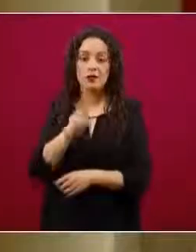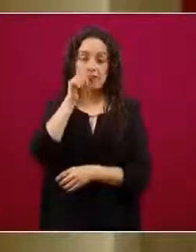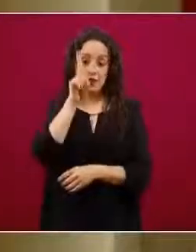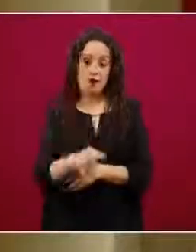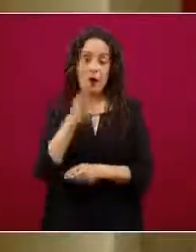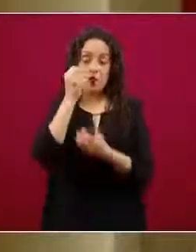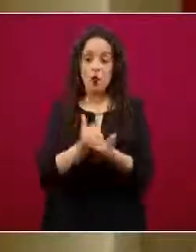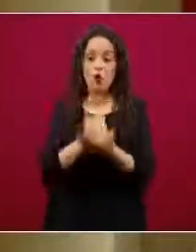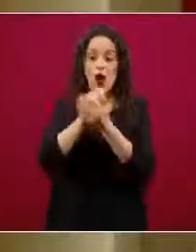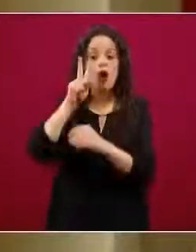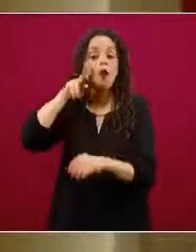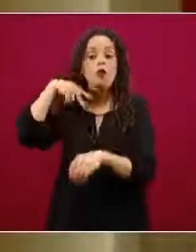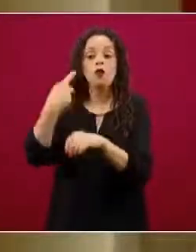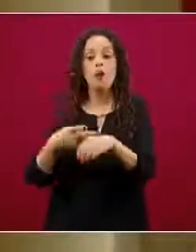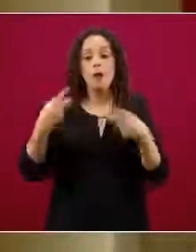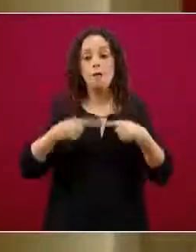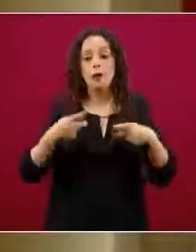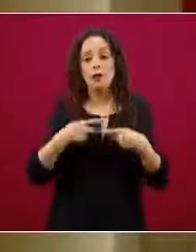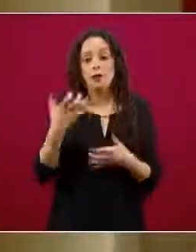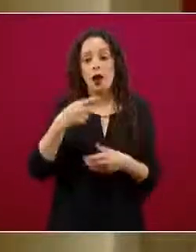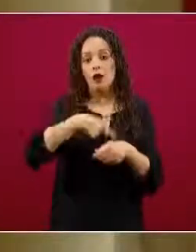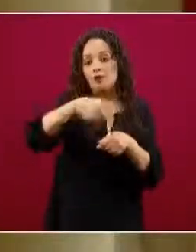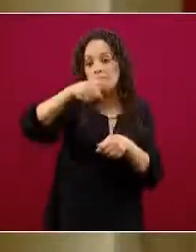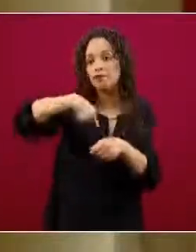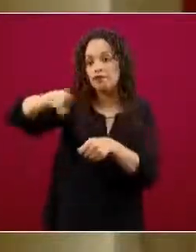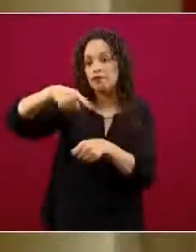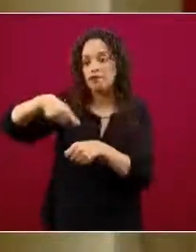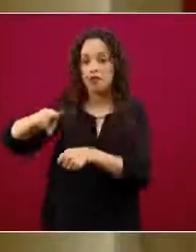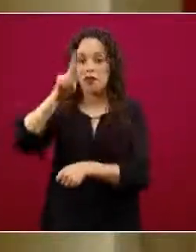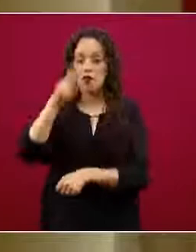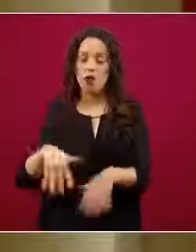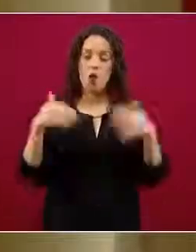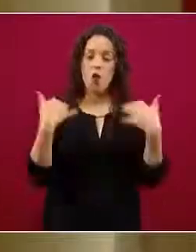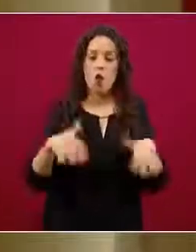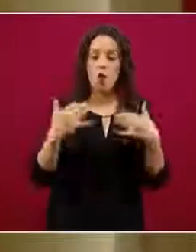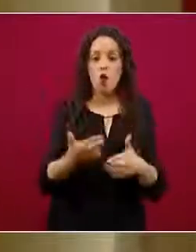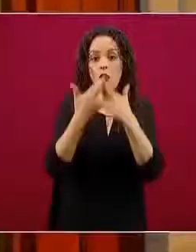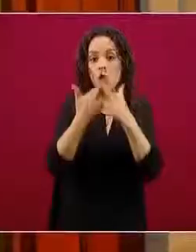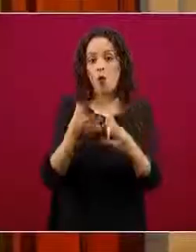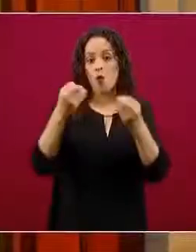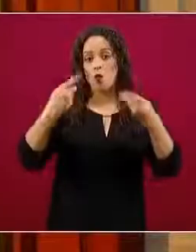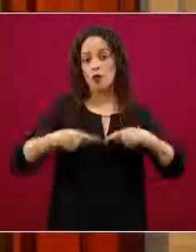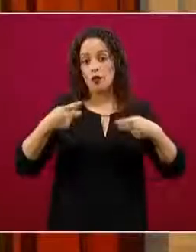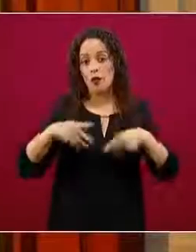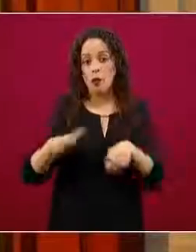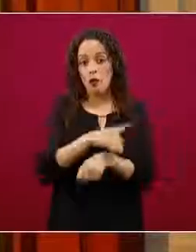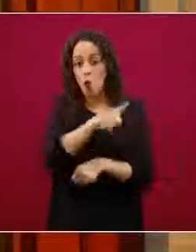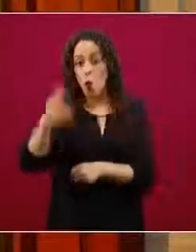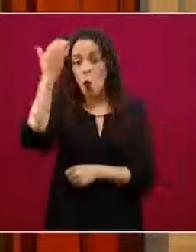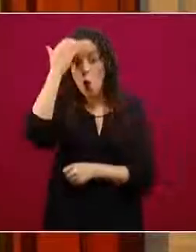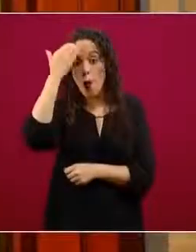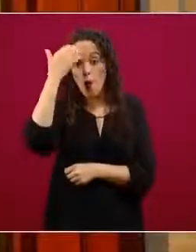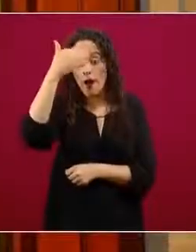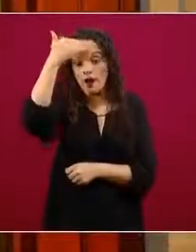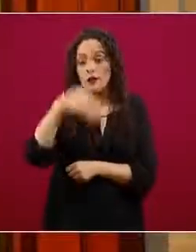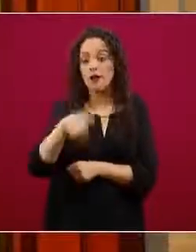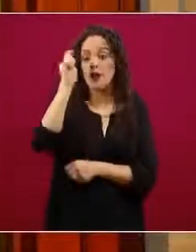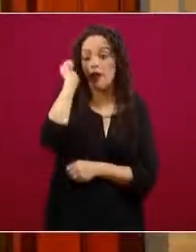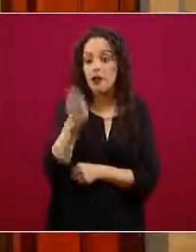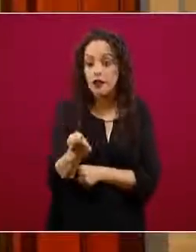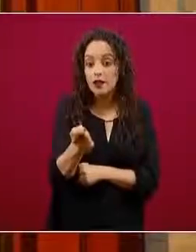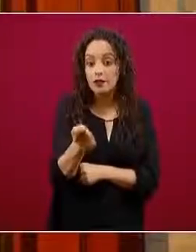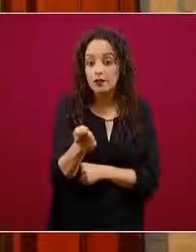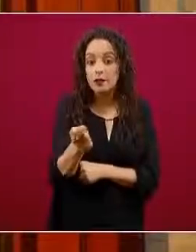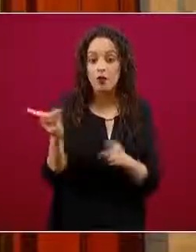éxito también por la gran red que tenemos de personas voluntarias que conocen y a través de la barda o de la cerquita